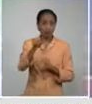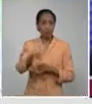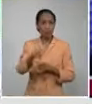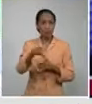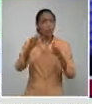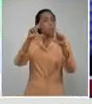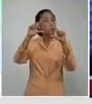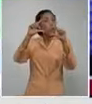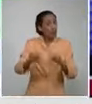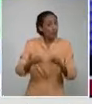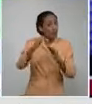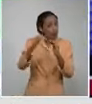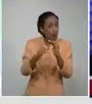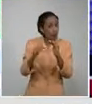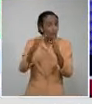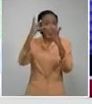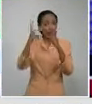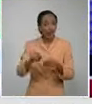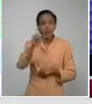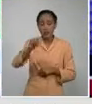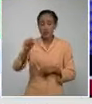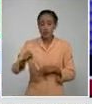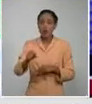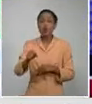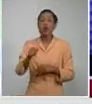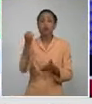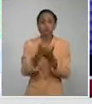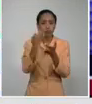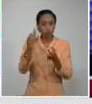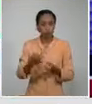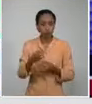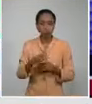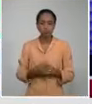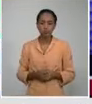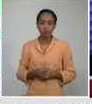debajo del número de casos que se confirmó.